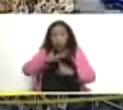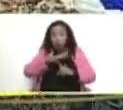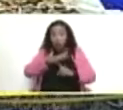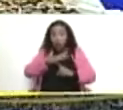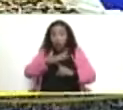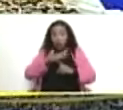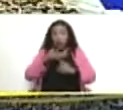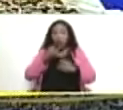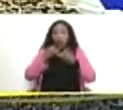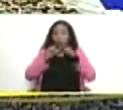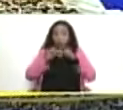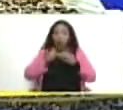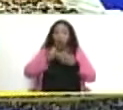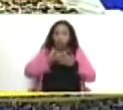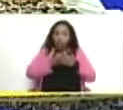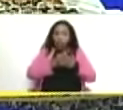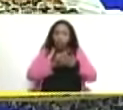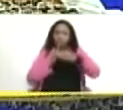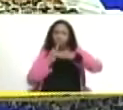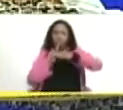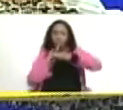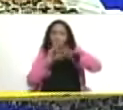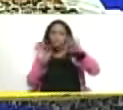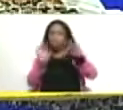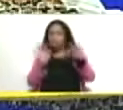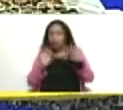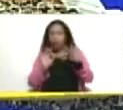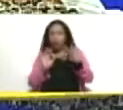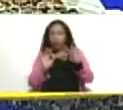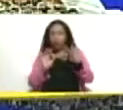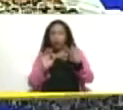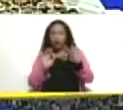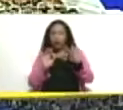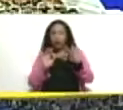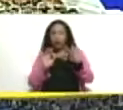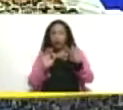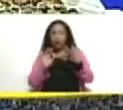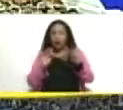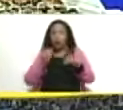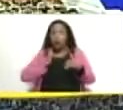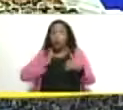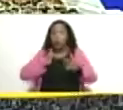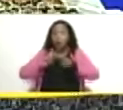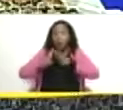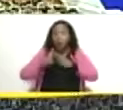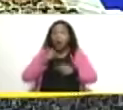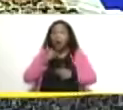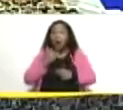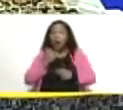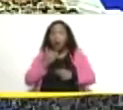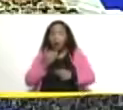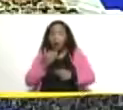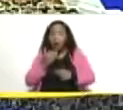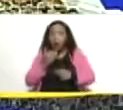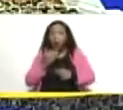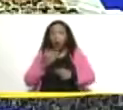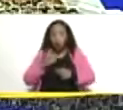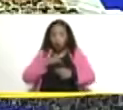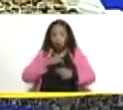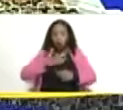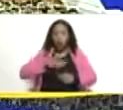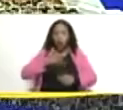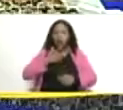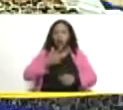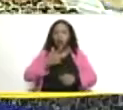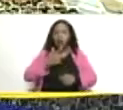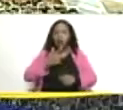combate y no se pare el combate, pase lo que pase. Pudiéramos decir, en el más difícil